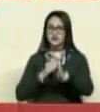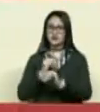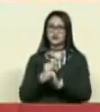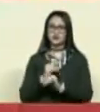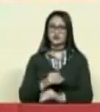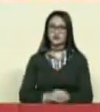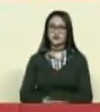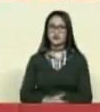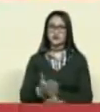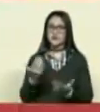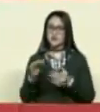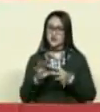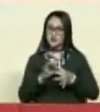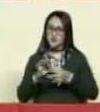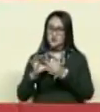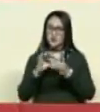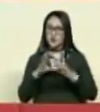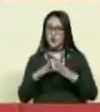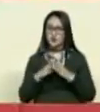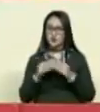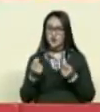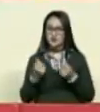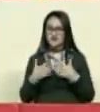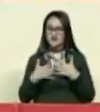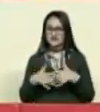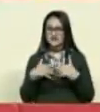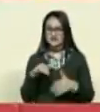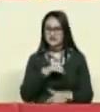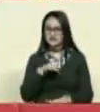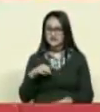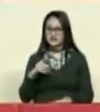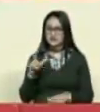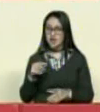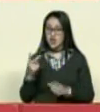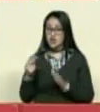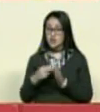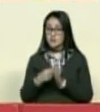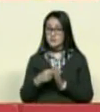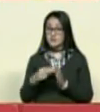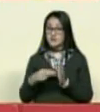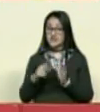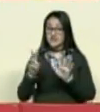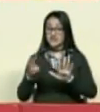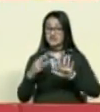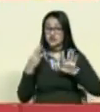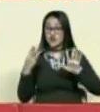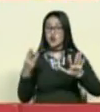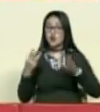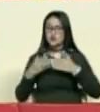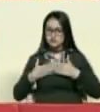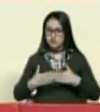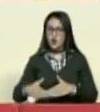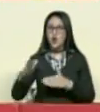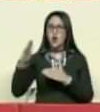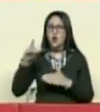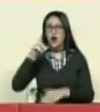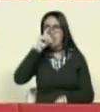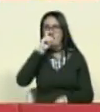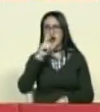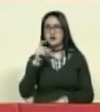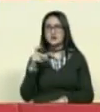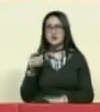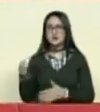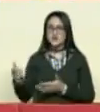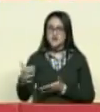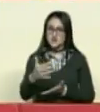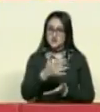Y pido la unión de todas las fuerzas económicas del país para que el 2018 sea un gran año de